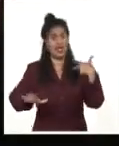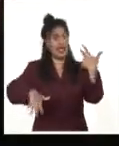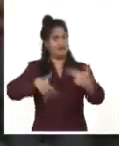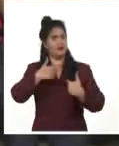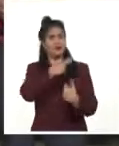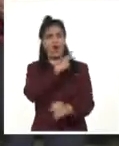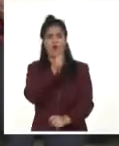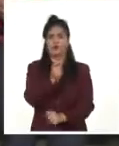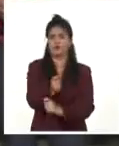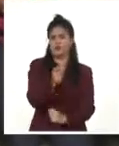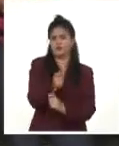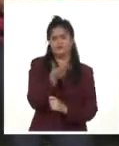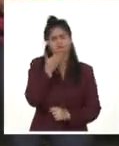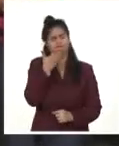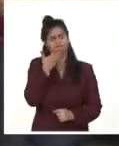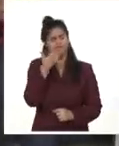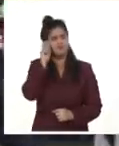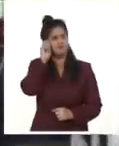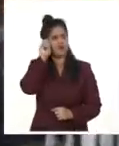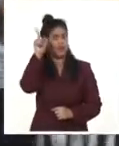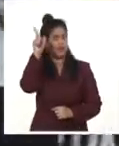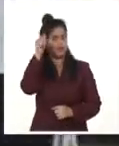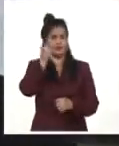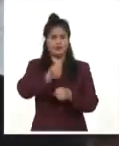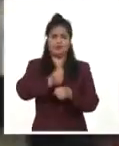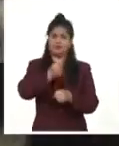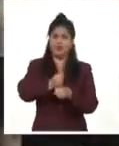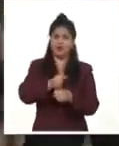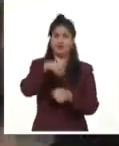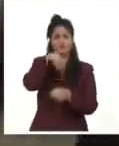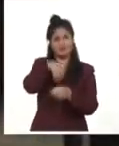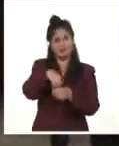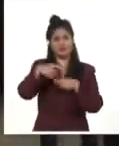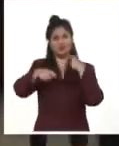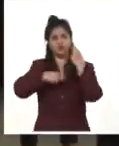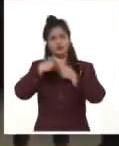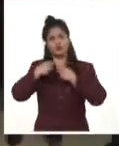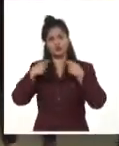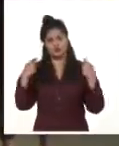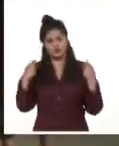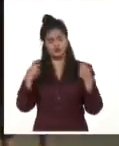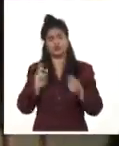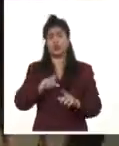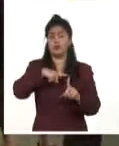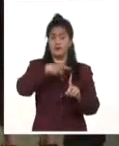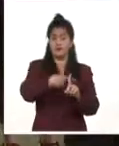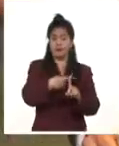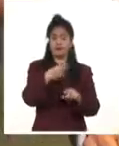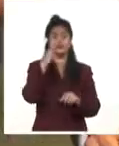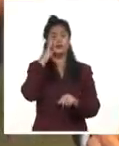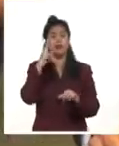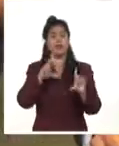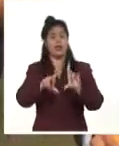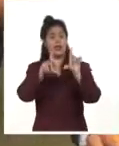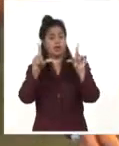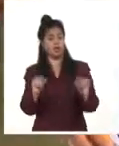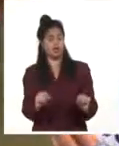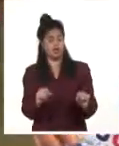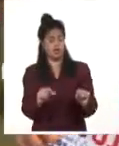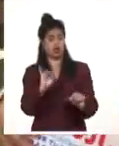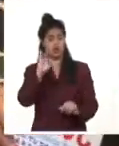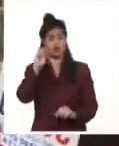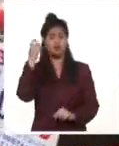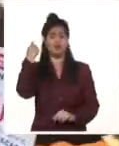guías que sobresalen en su quehacer dentro de la OPJM. Asimismo, fueron reconocidos con la condición 60 aniversario